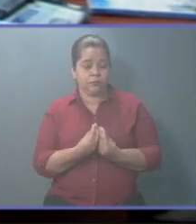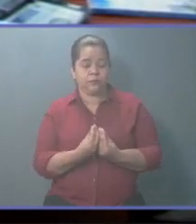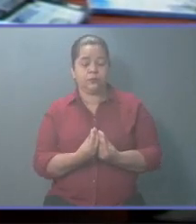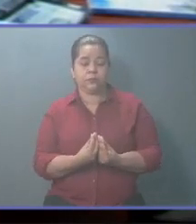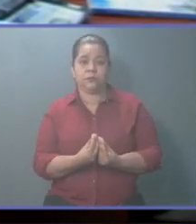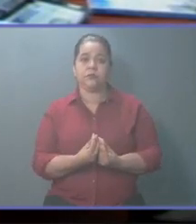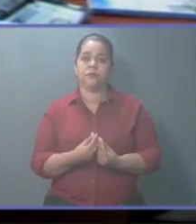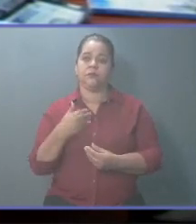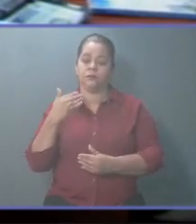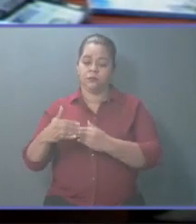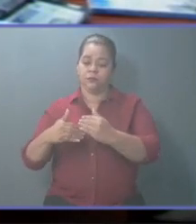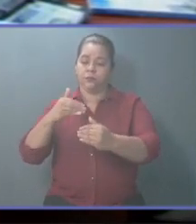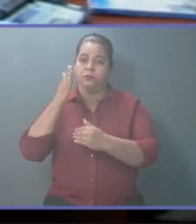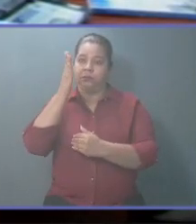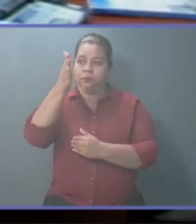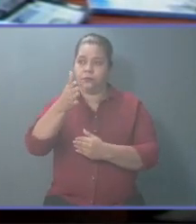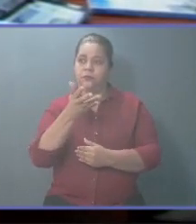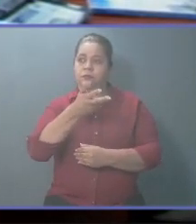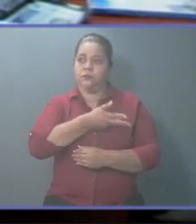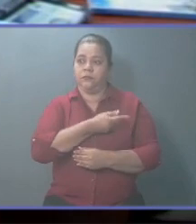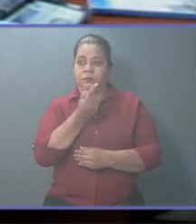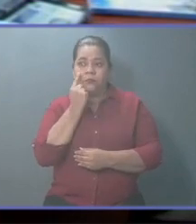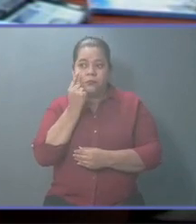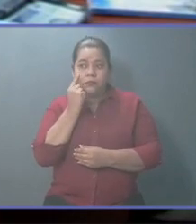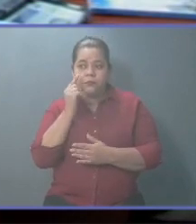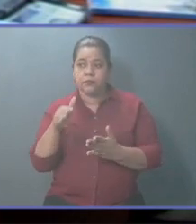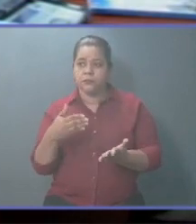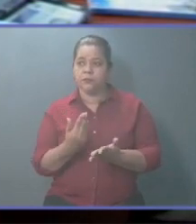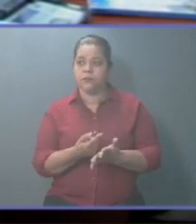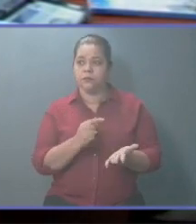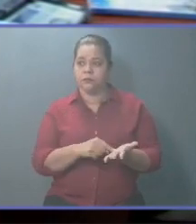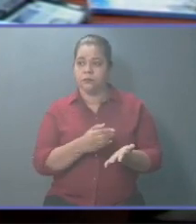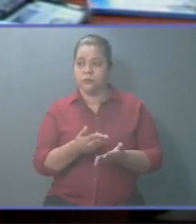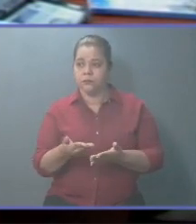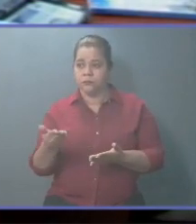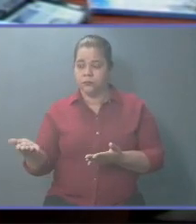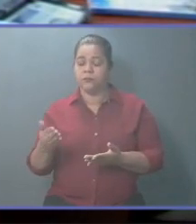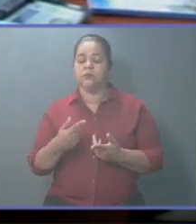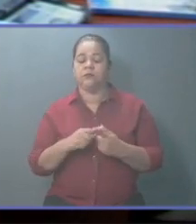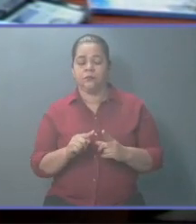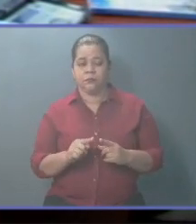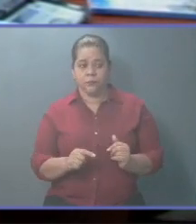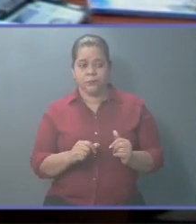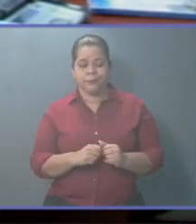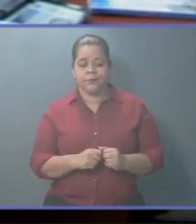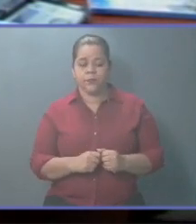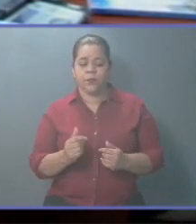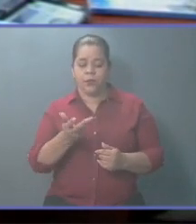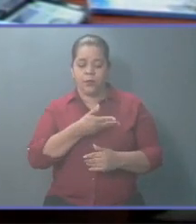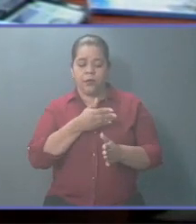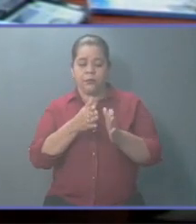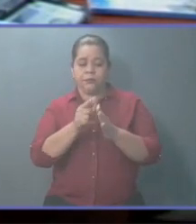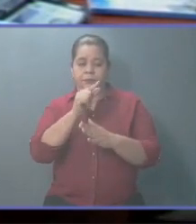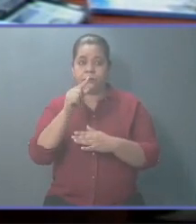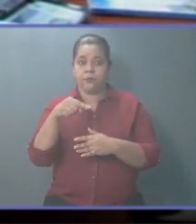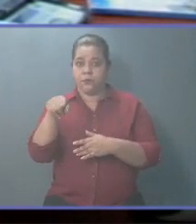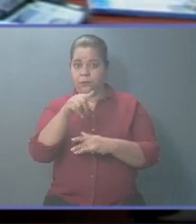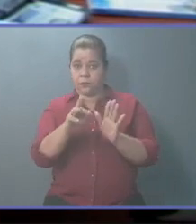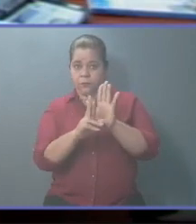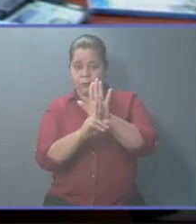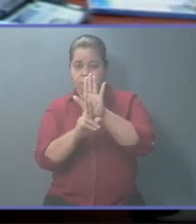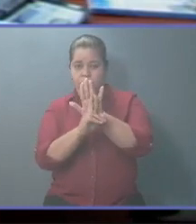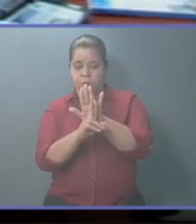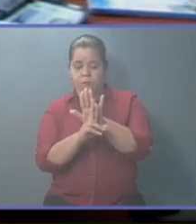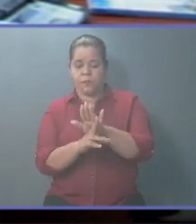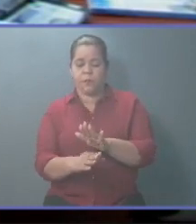comprometidas. Entonces estar pendiente de todo esto es muy importante para nosotros desde la institucionalidad que ustedes representan